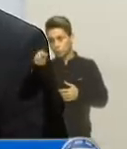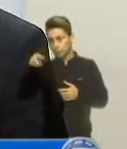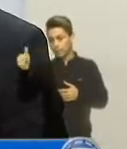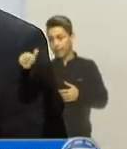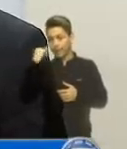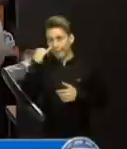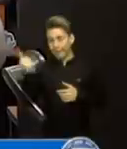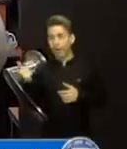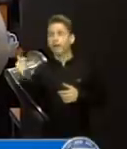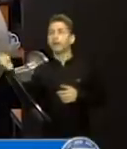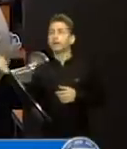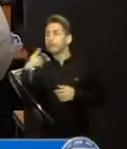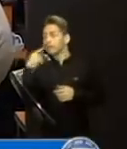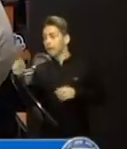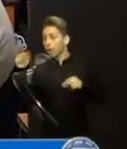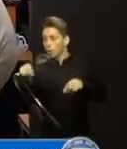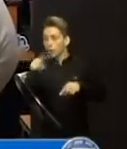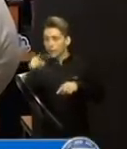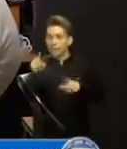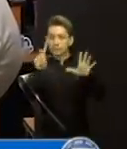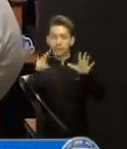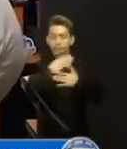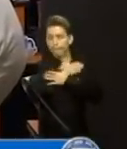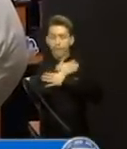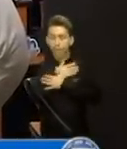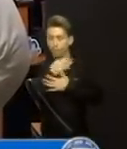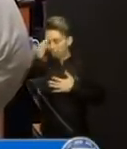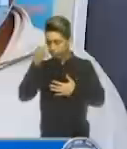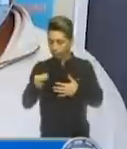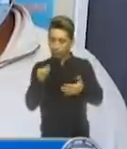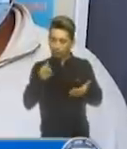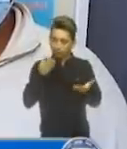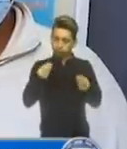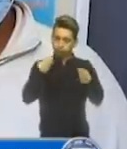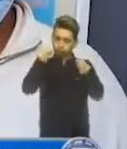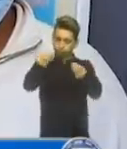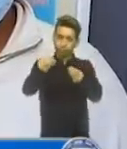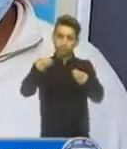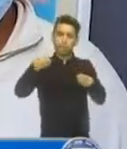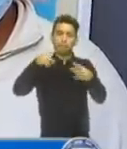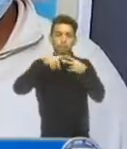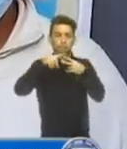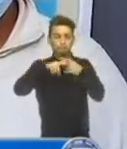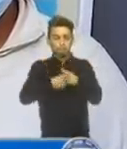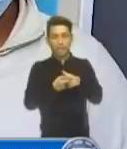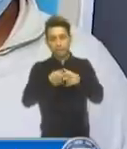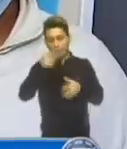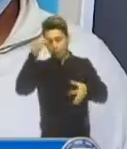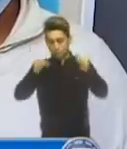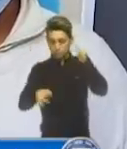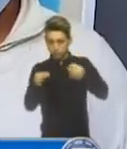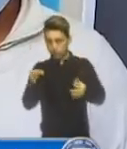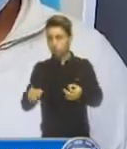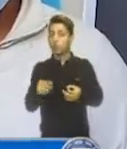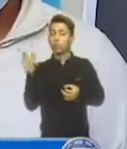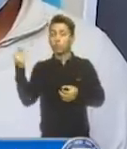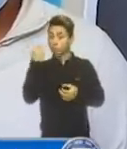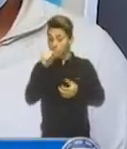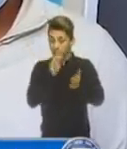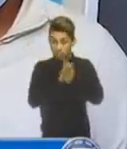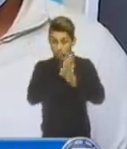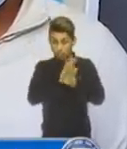la acusación formal para solicitar que se aperture juicio. El cuerpo de la mujer fue localizado en enero